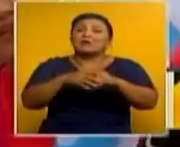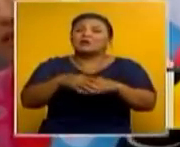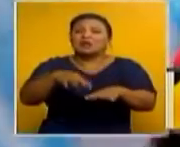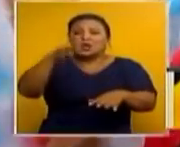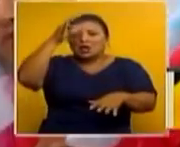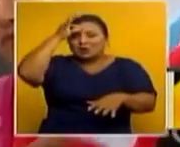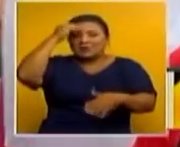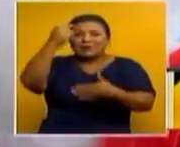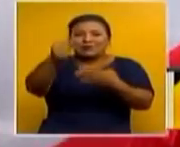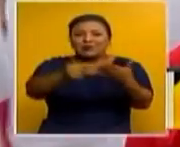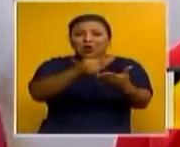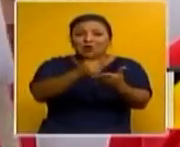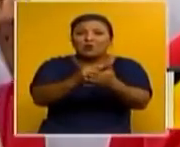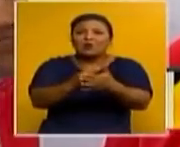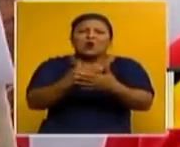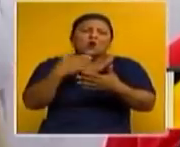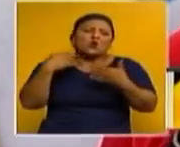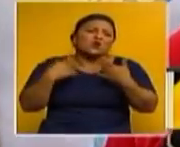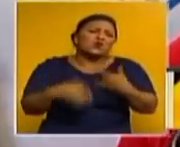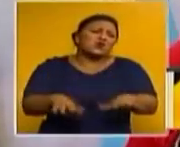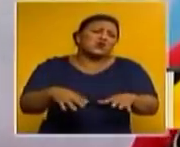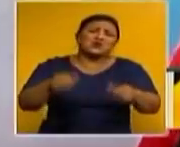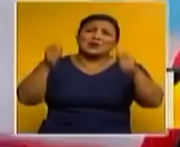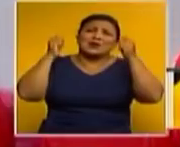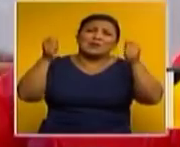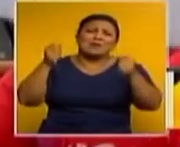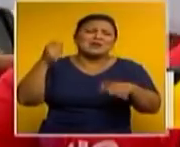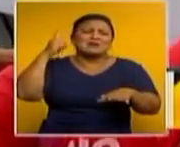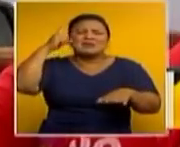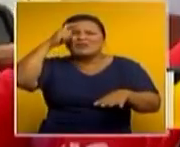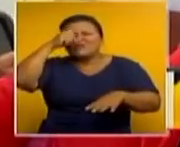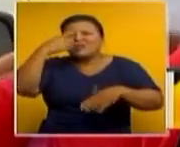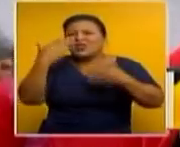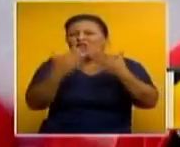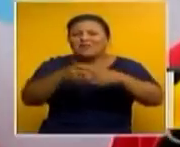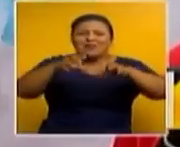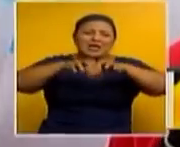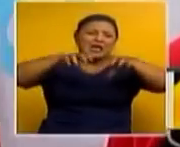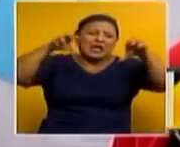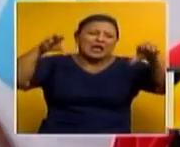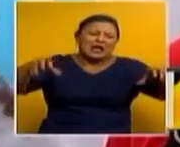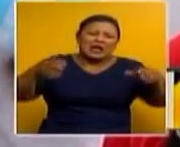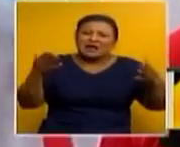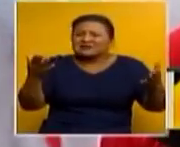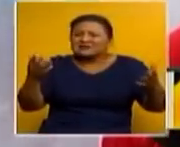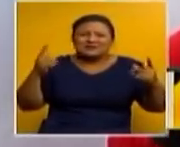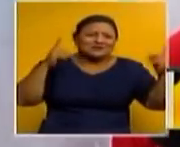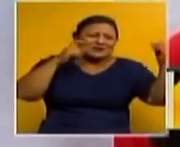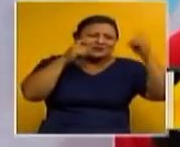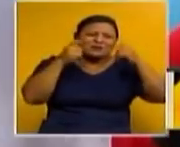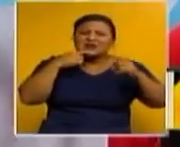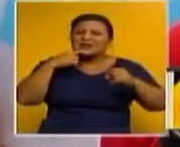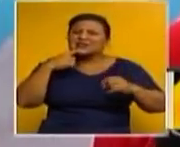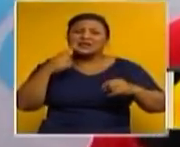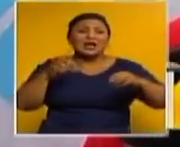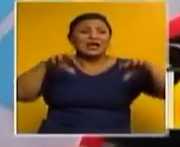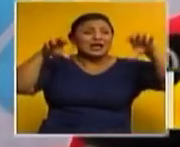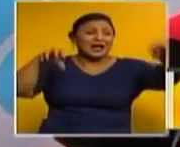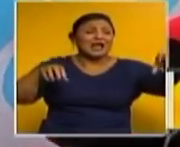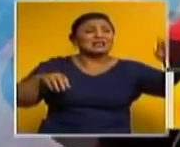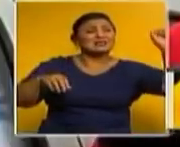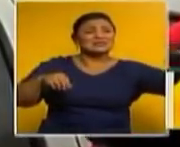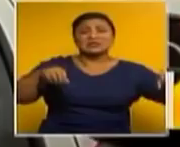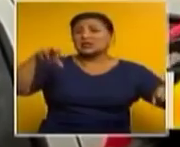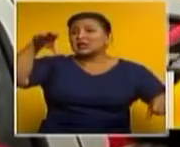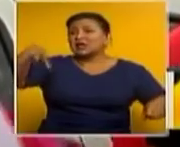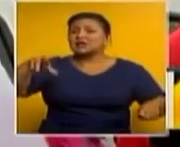Guasmo. Ha sido una campaña súper complicada, ¿no? Una campaña donde hemos tenido la cancha completamente inclinada a favor del sí y en contra